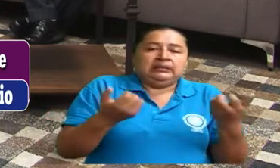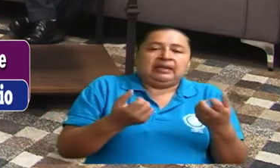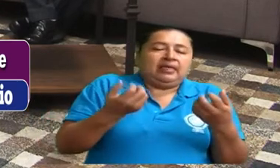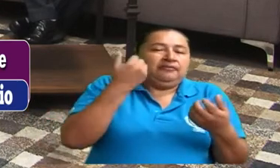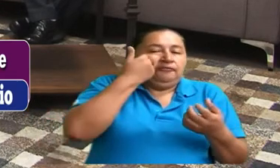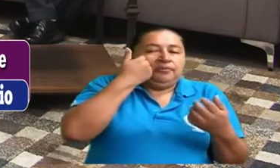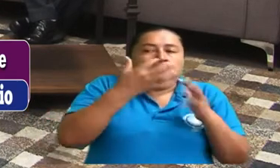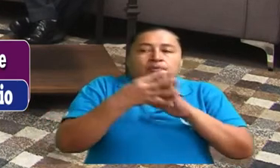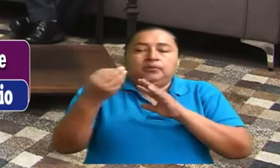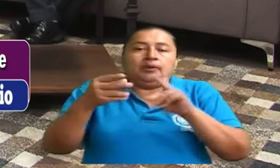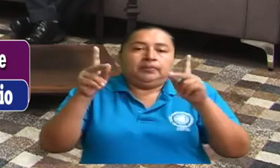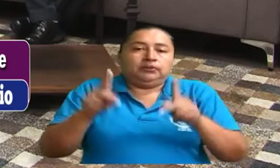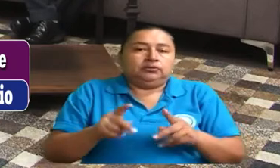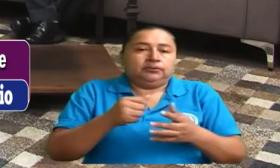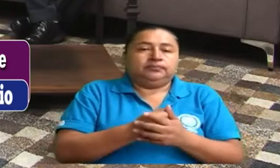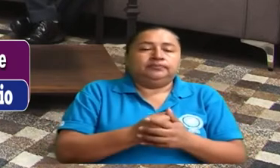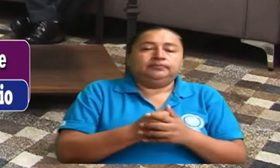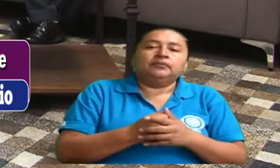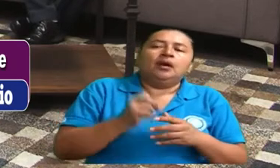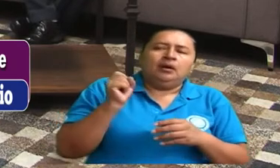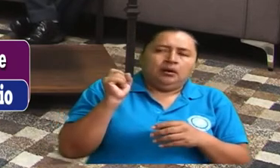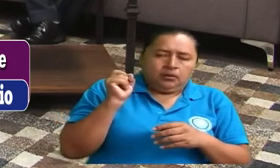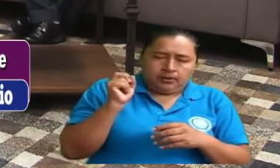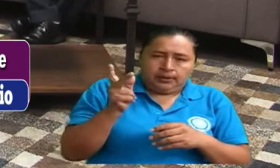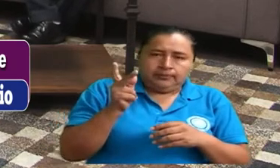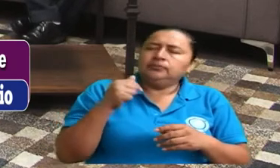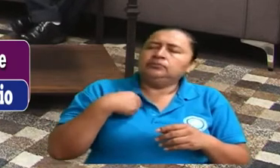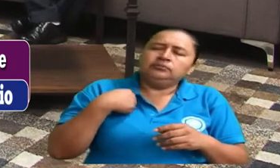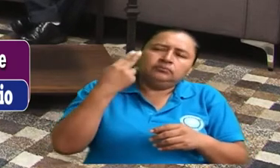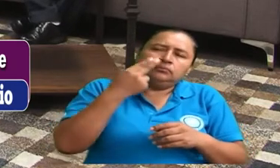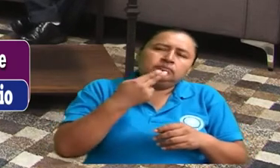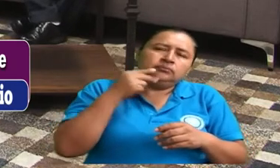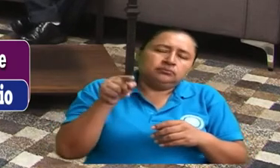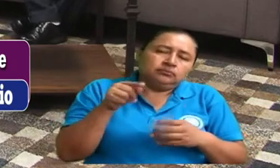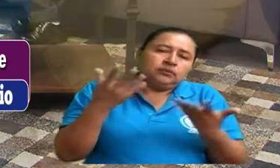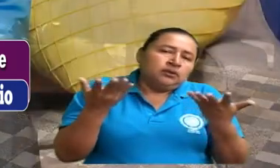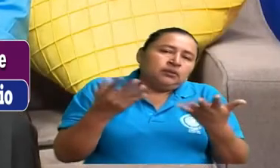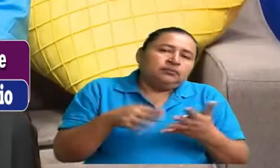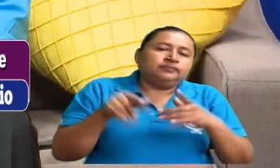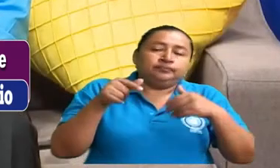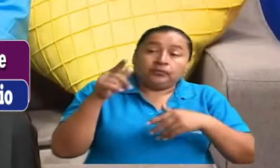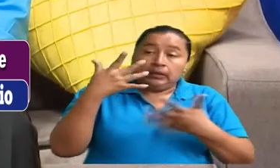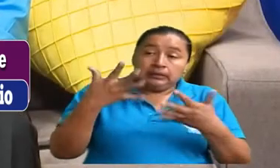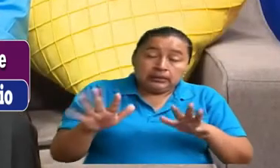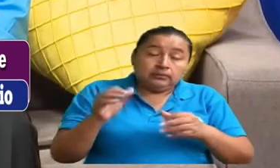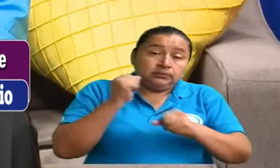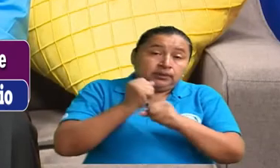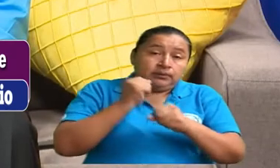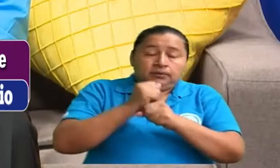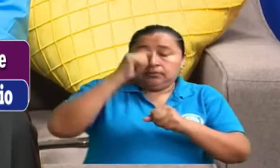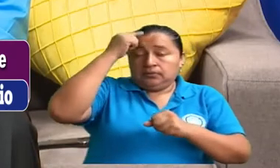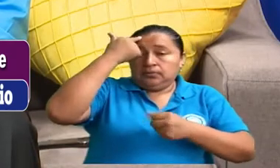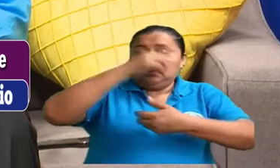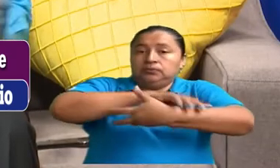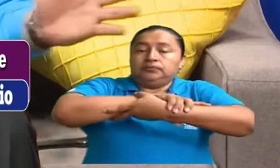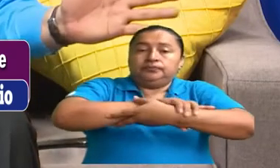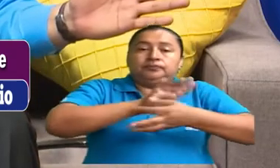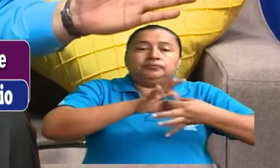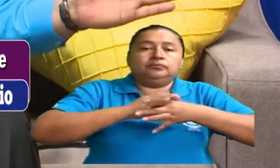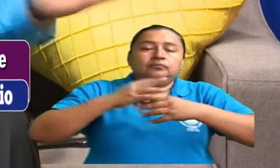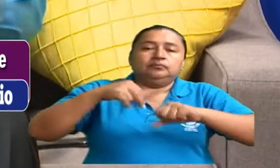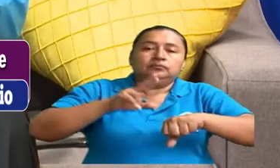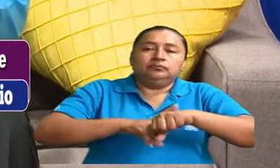población. Ok, y en ese sentido le consulto a partir de lo que han trabajado con el Gobierno de Reconciliación y Unidad Nacional hasta el